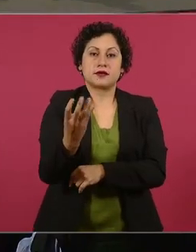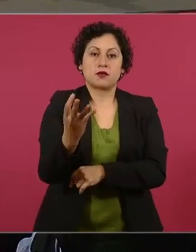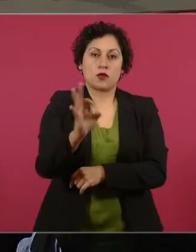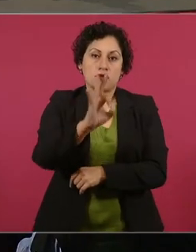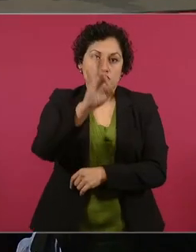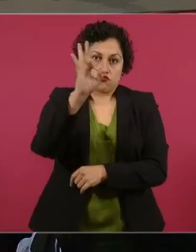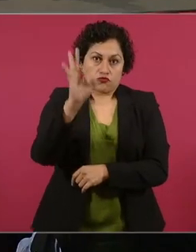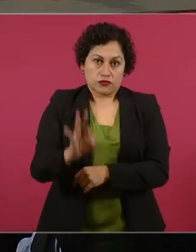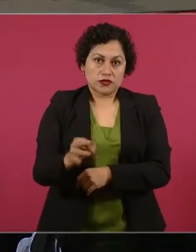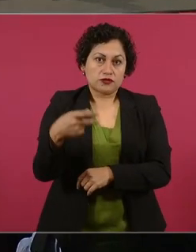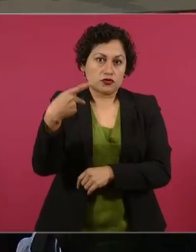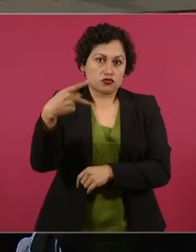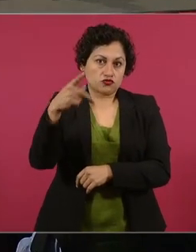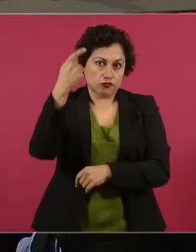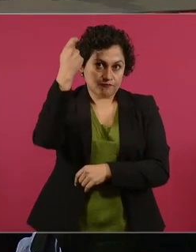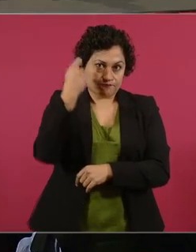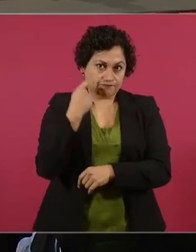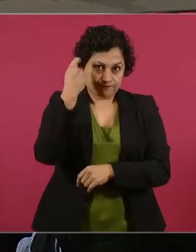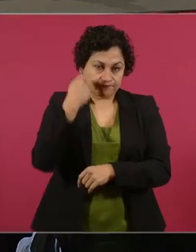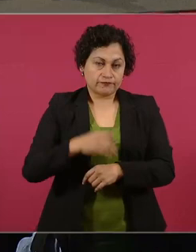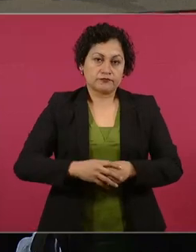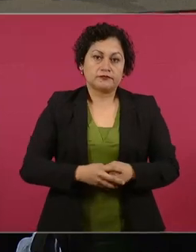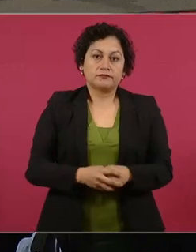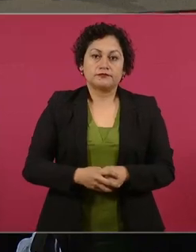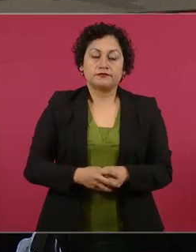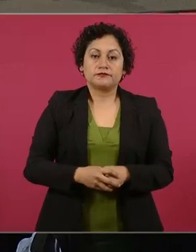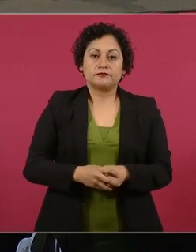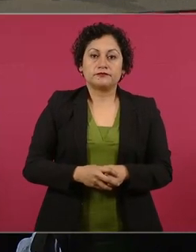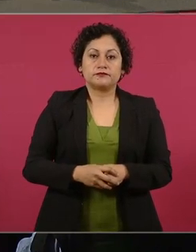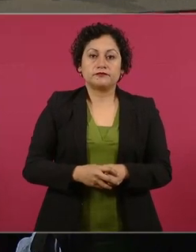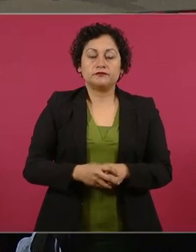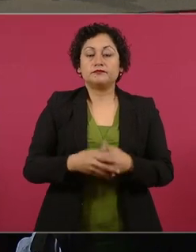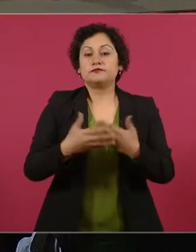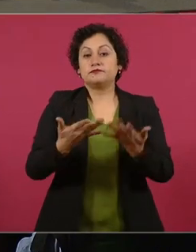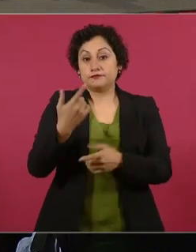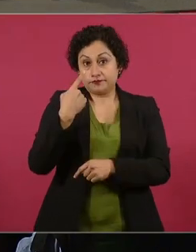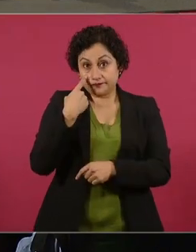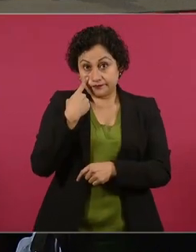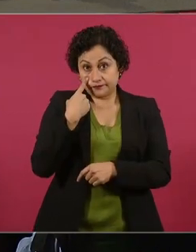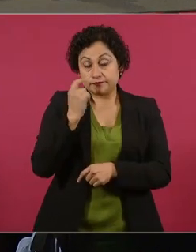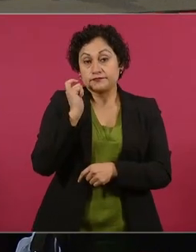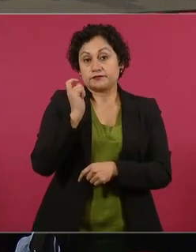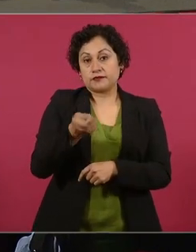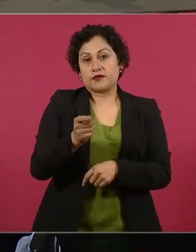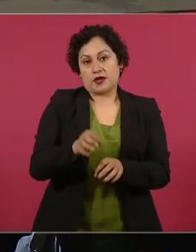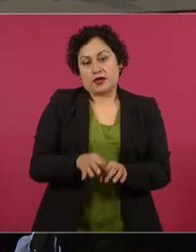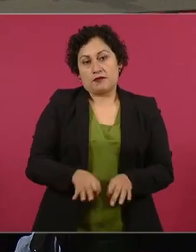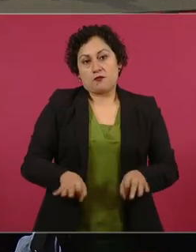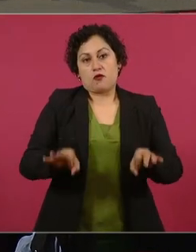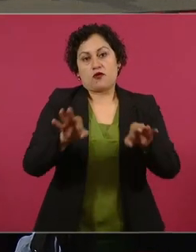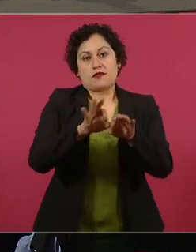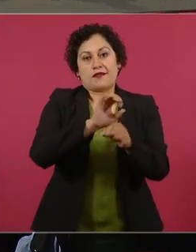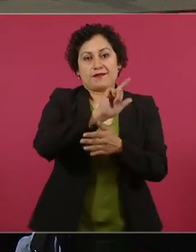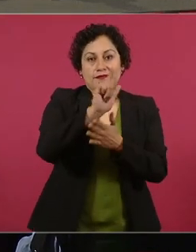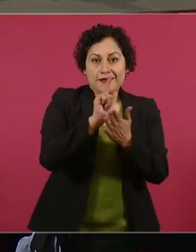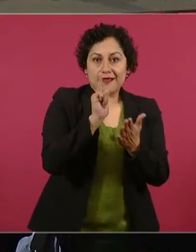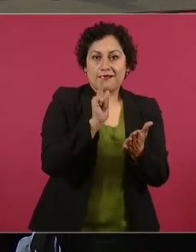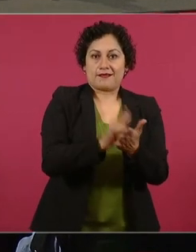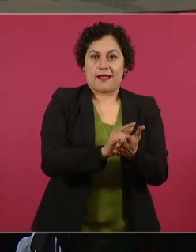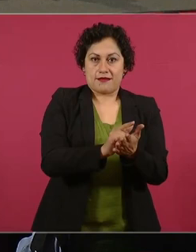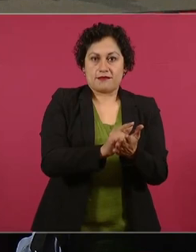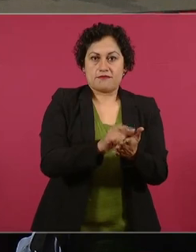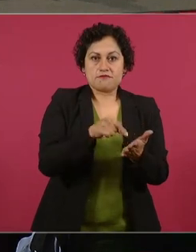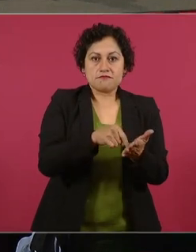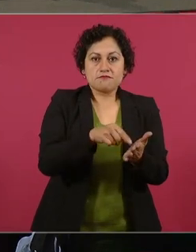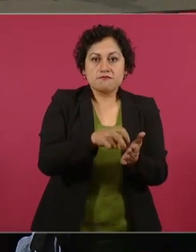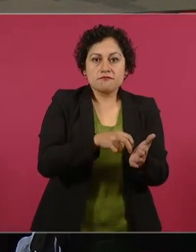64% del salario de los trabajadores. Como pueden ver, fue importante, pero todavía no